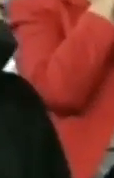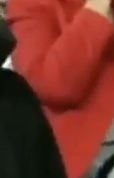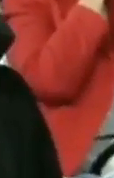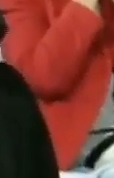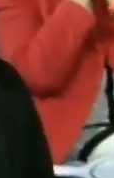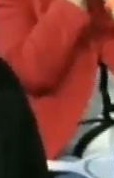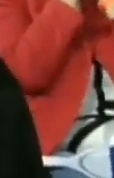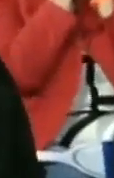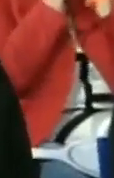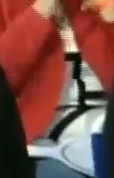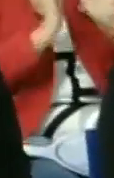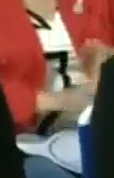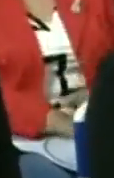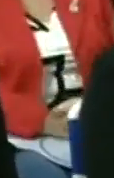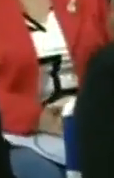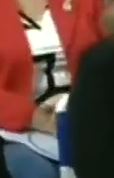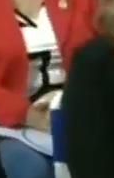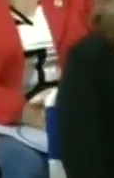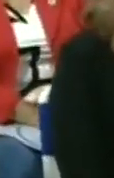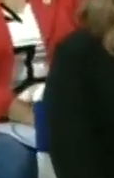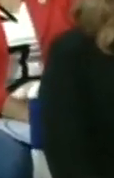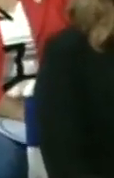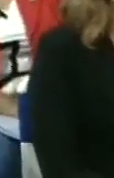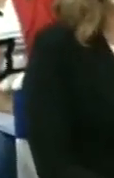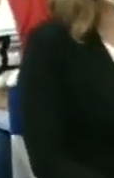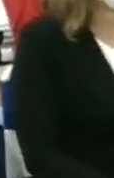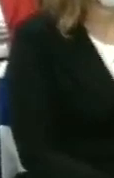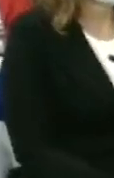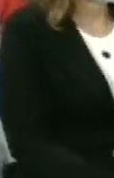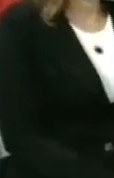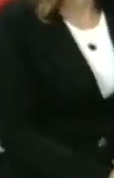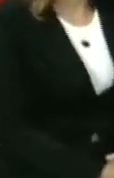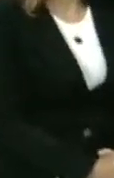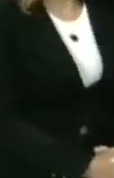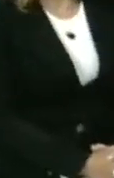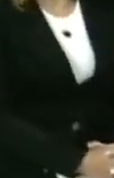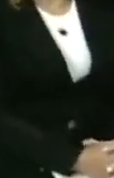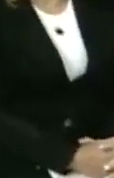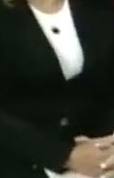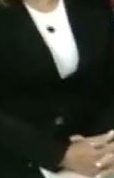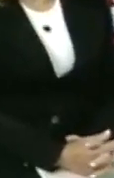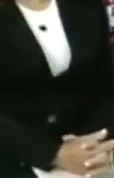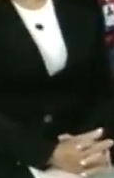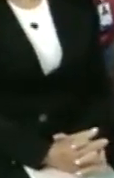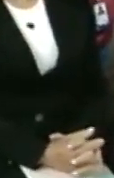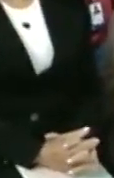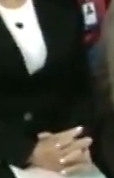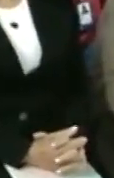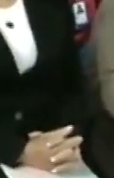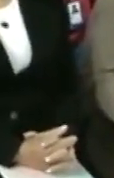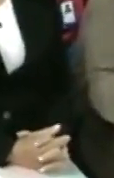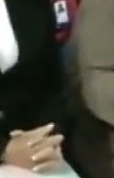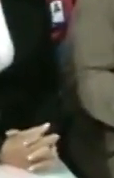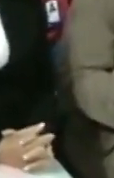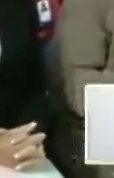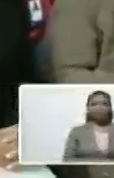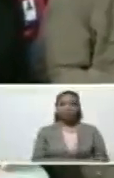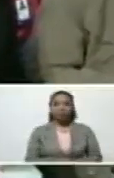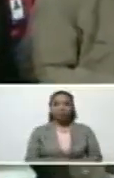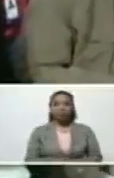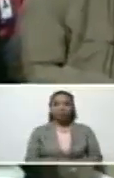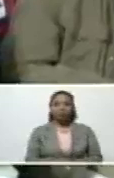¿verdad? Y esa canción es muy propia para este espacio, Castro Sotelo. La canción de